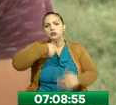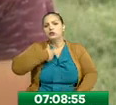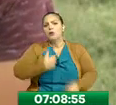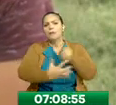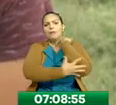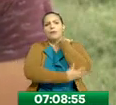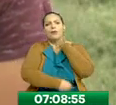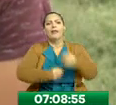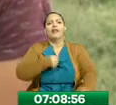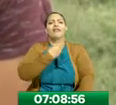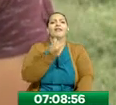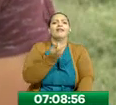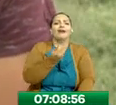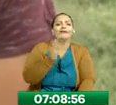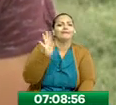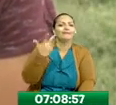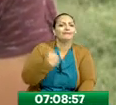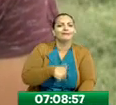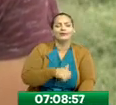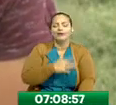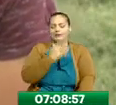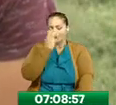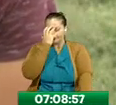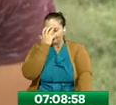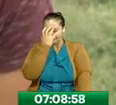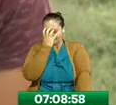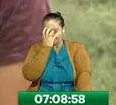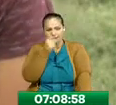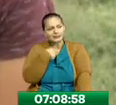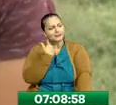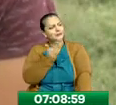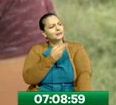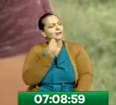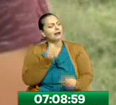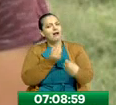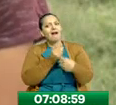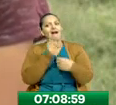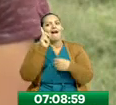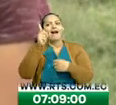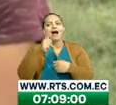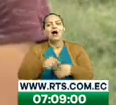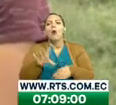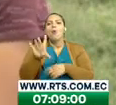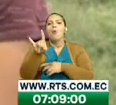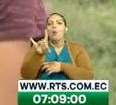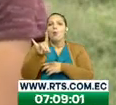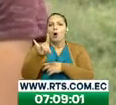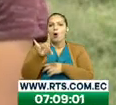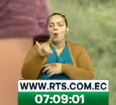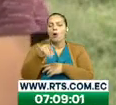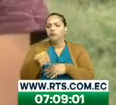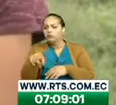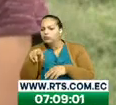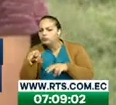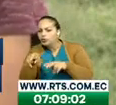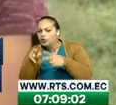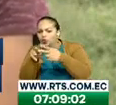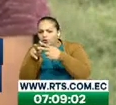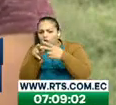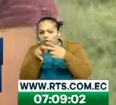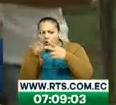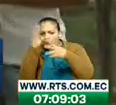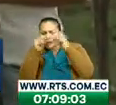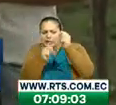en un campamento de perros. Y ahí fue donde yo comencé a aprender cómo manejar ciertas razas, cómo tratarles el temperamento,